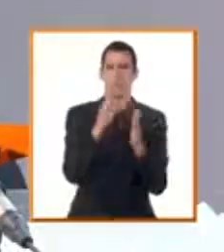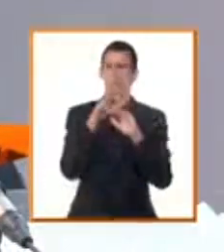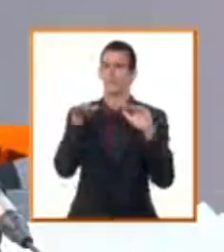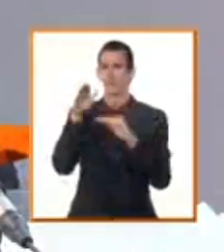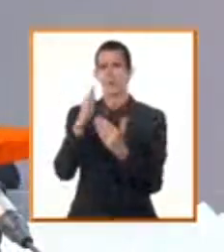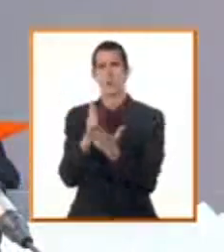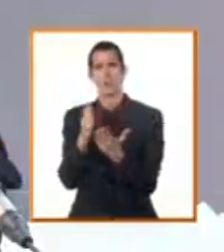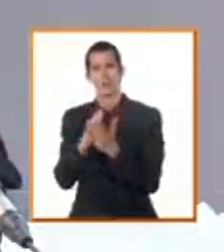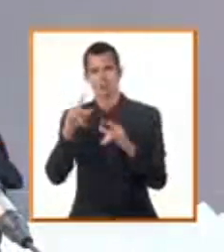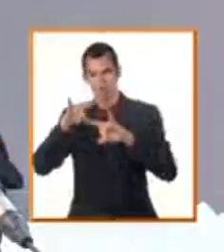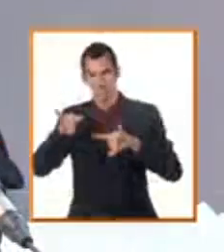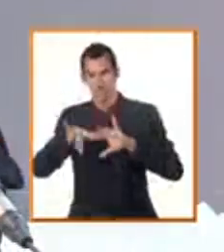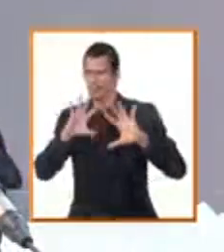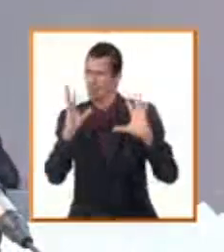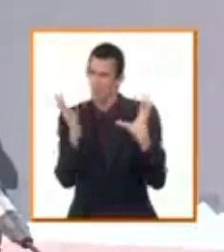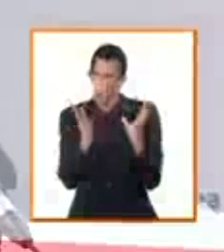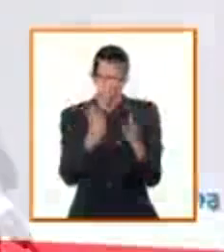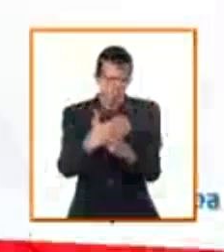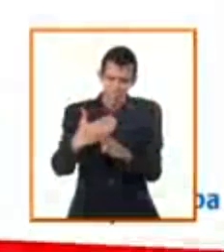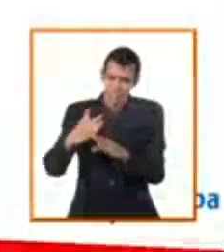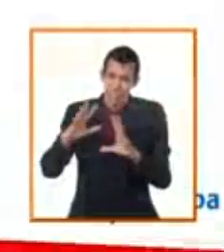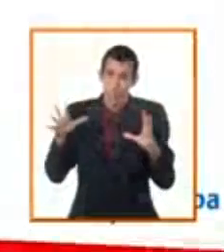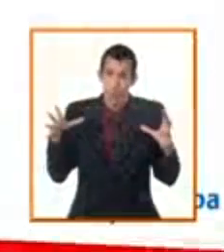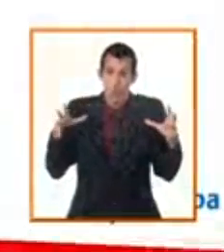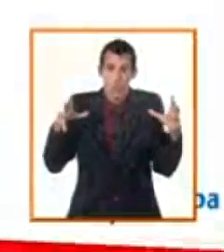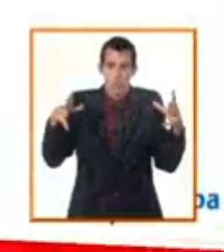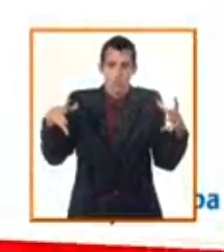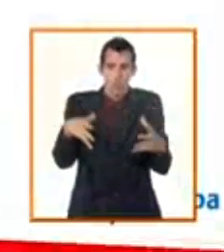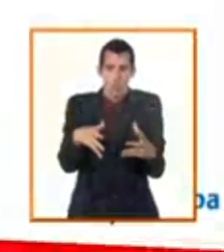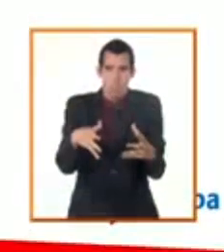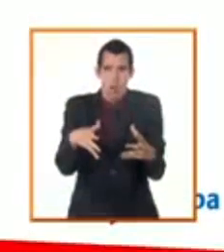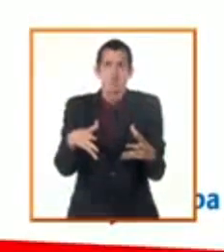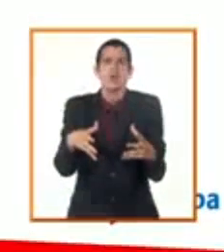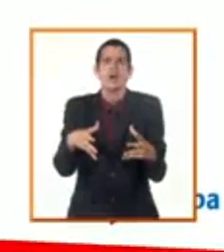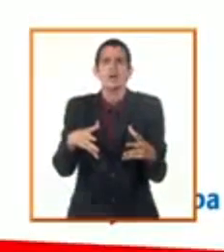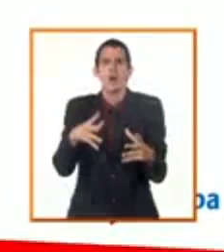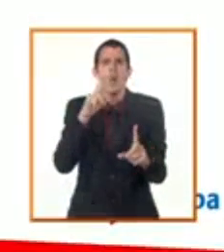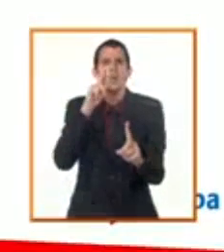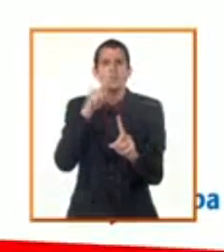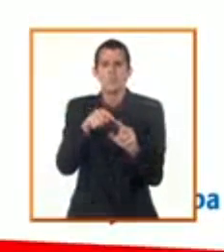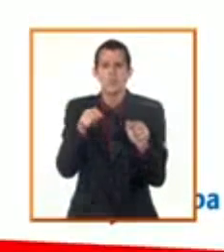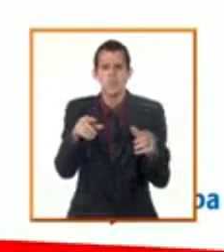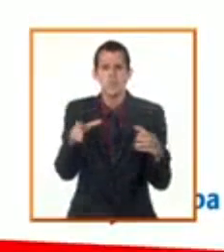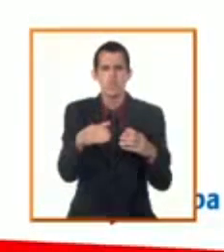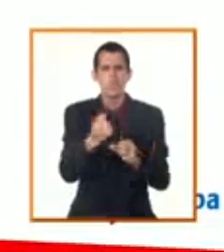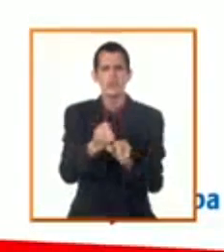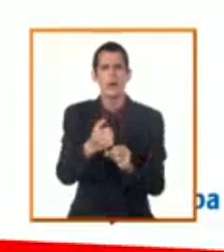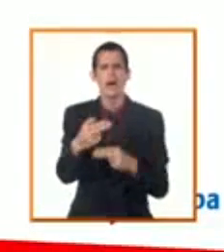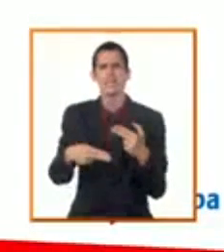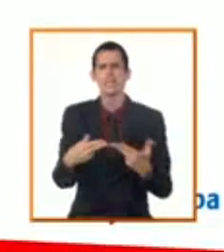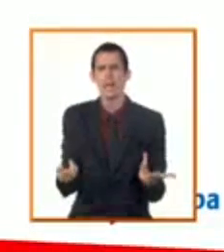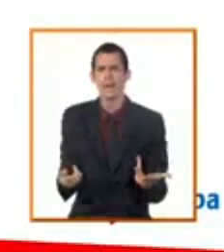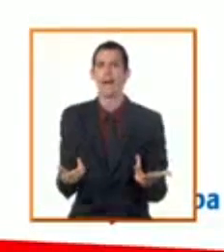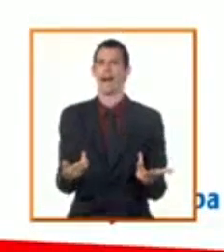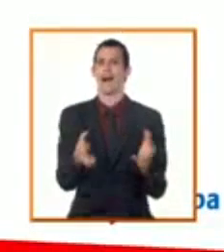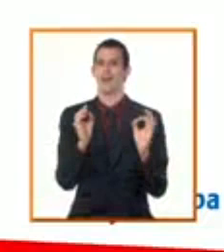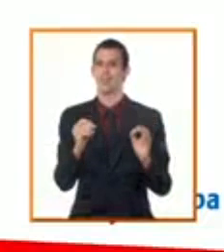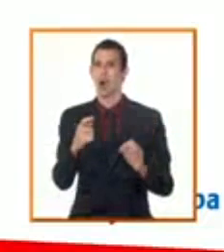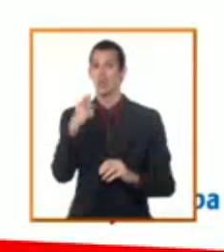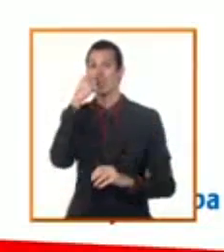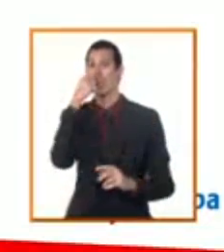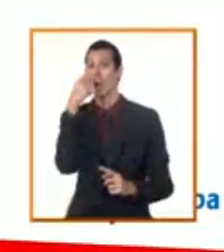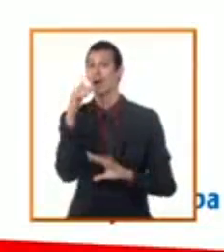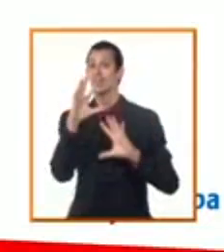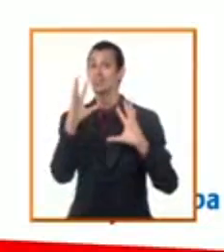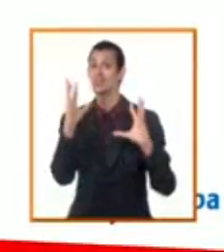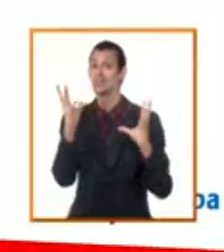Educación Superior, que desde el punto de vista de la prevención, cuestión que no ha sido posible debatir aquí hoy en este espacio, juega un